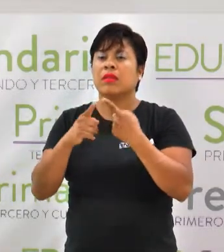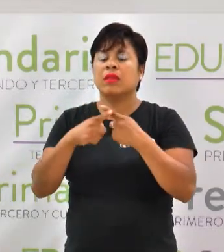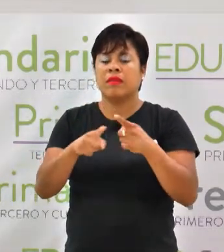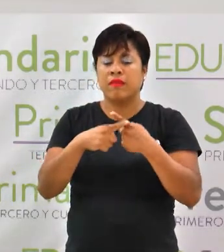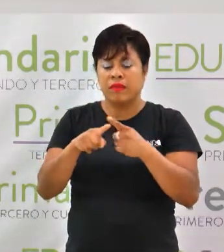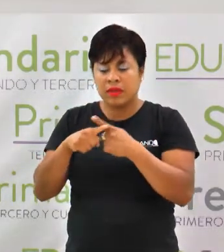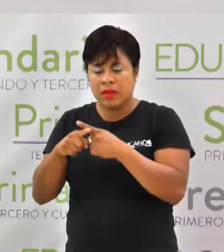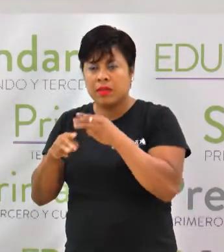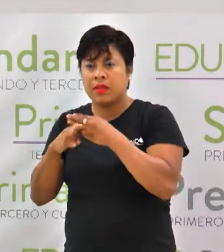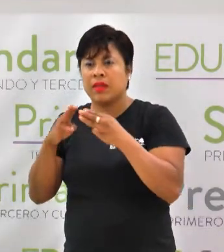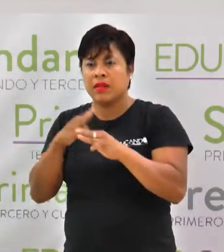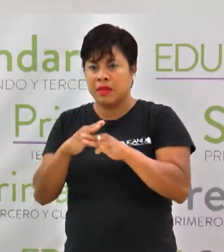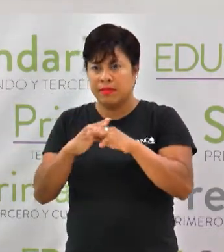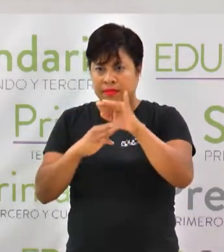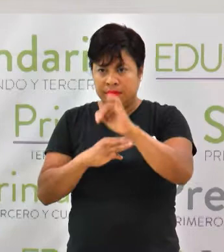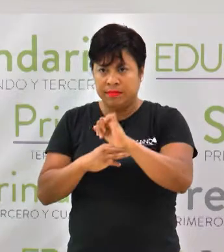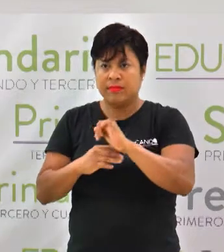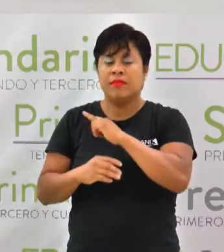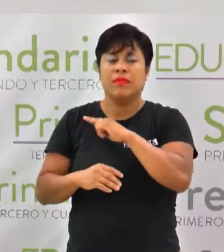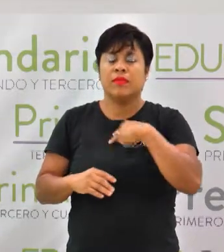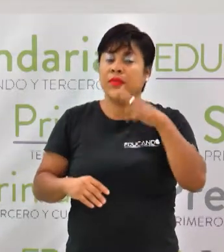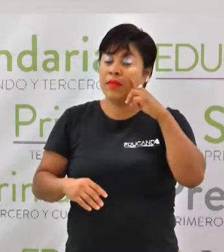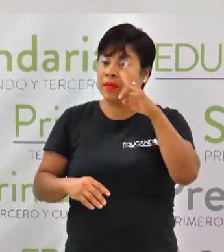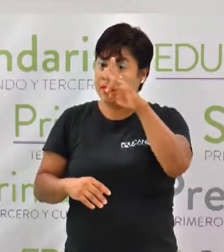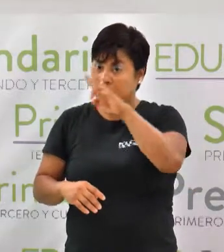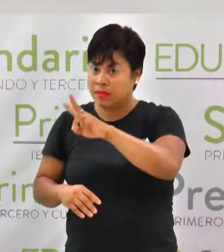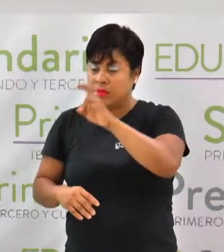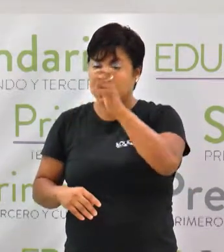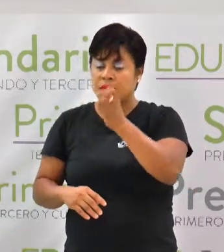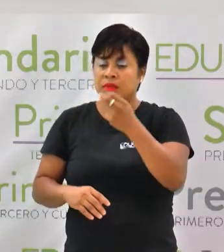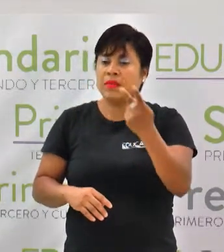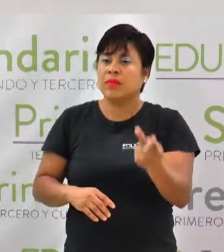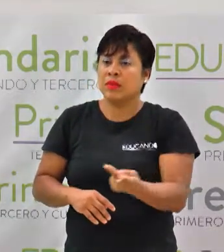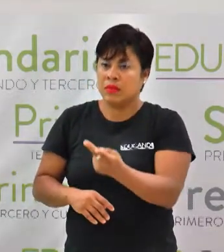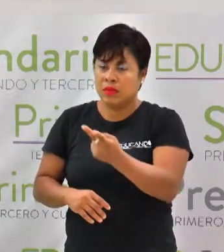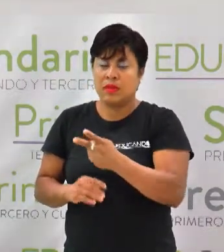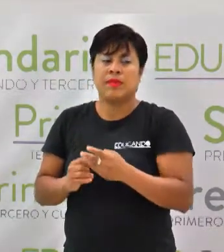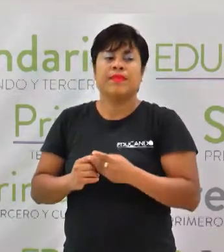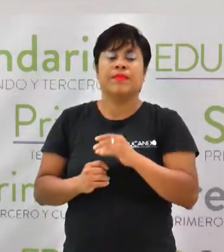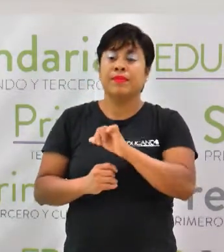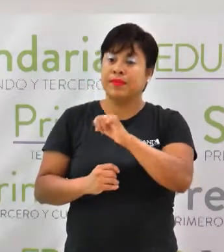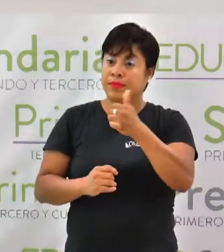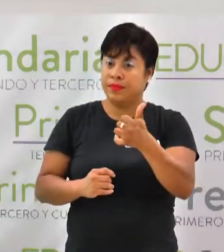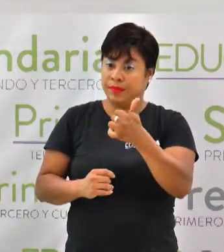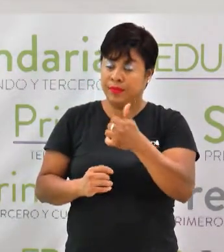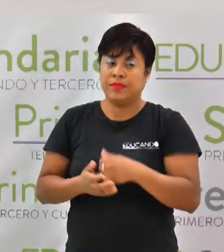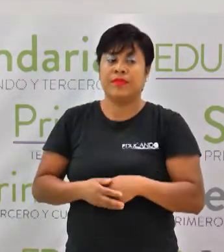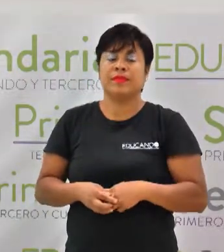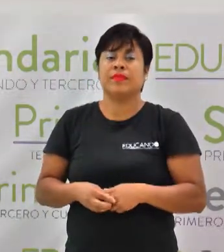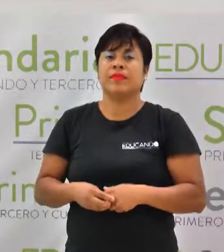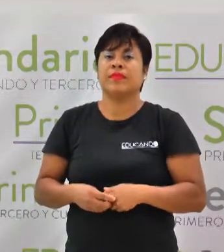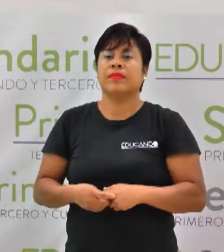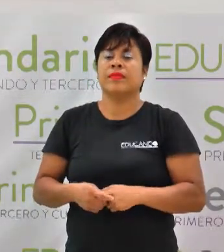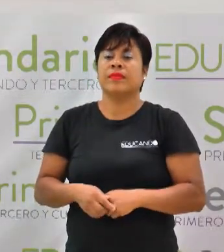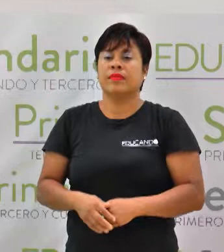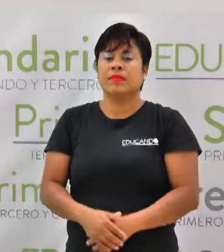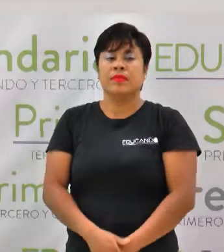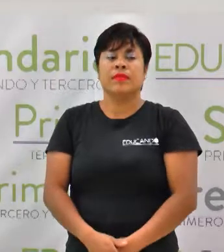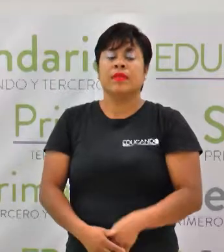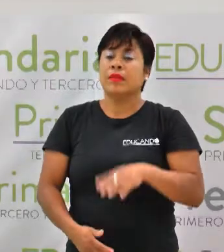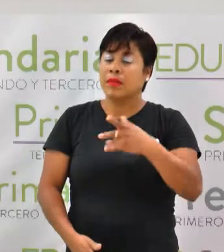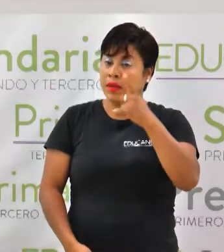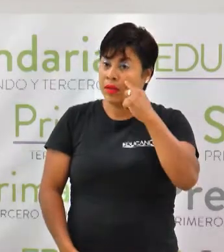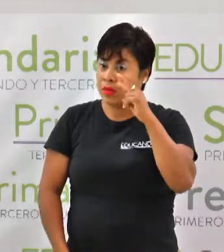de diferentes materiales, ¿verdad? Vamos a observar. Esta pregunta iría en una sola hoja. Voy a hacer un dibujito aquí para